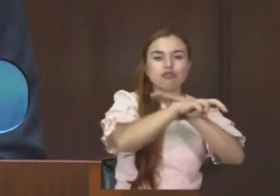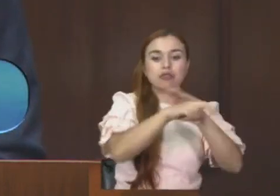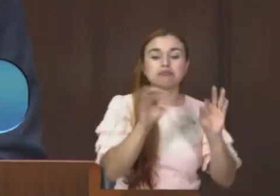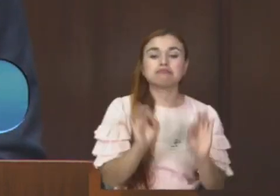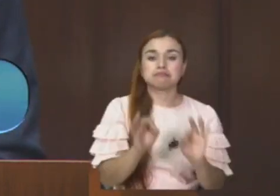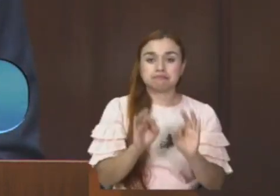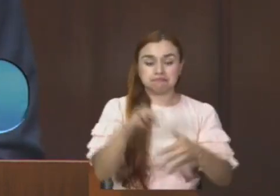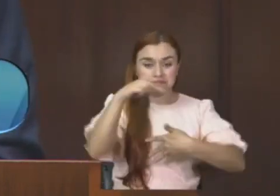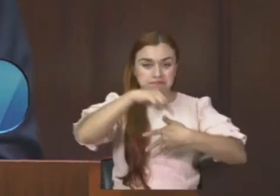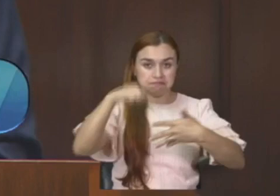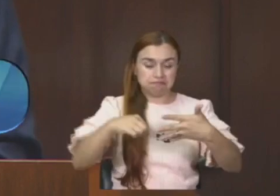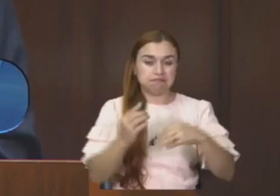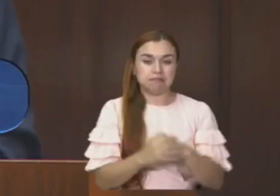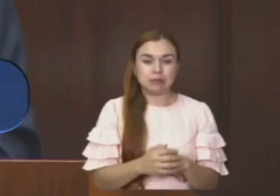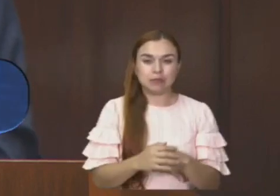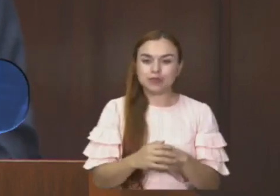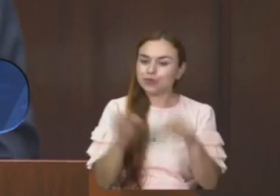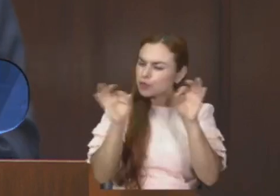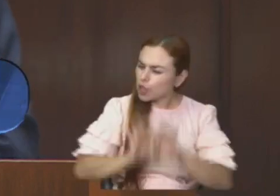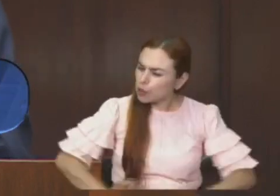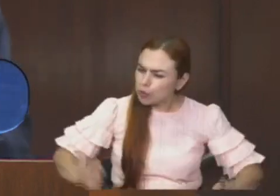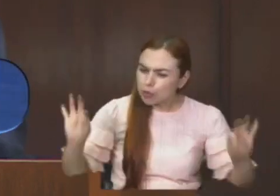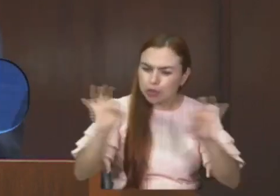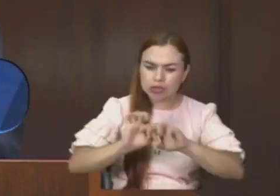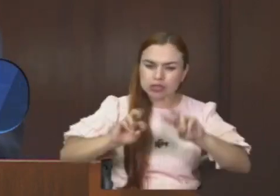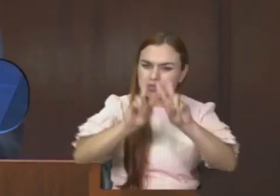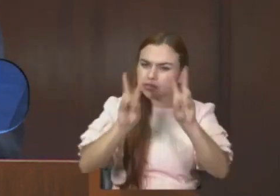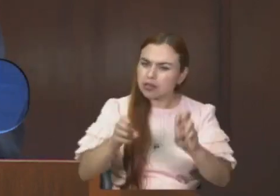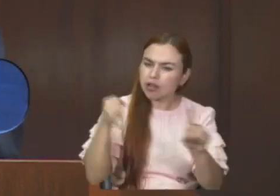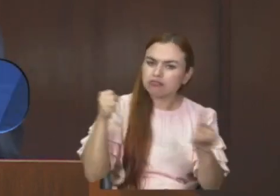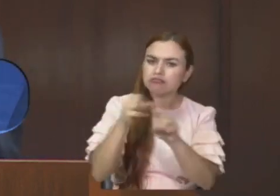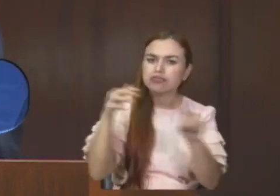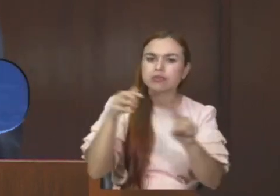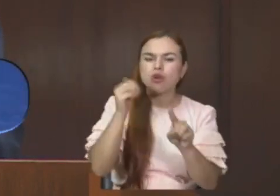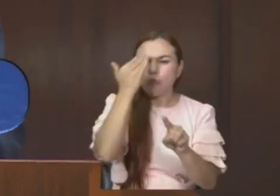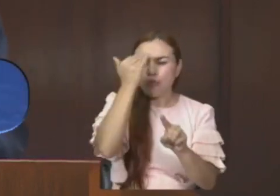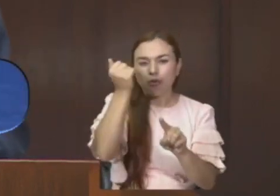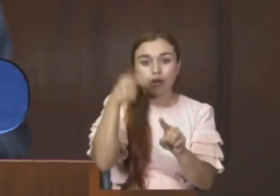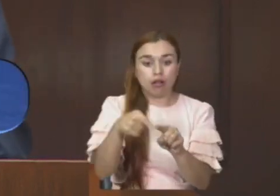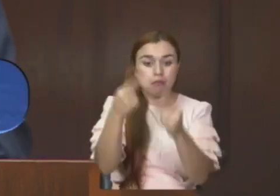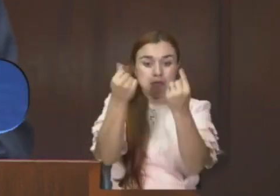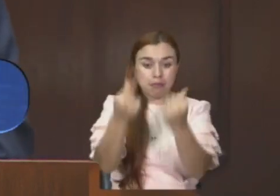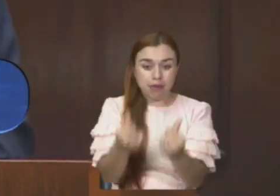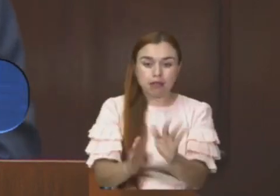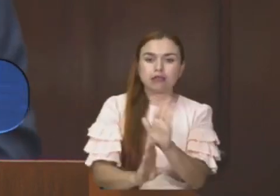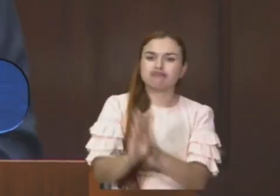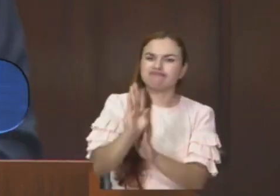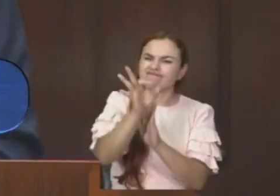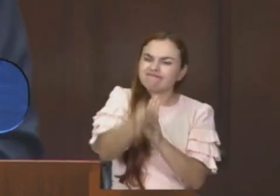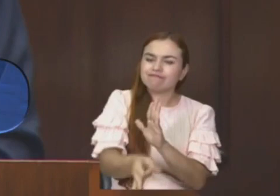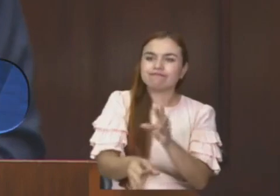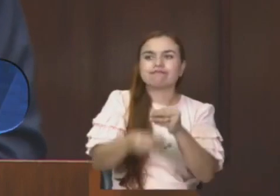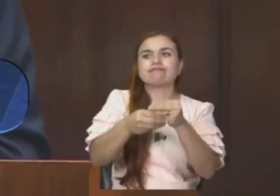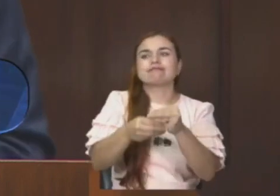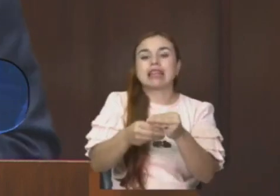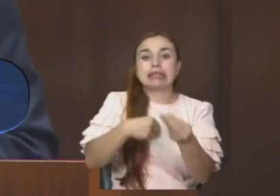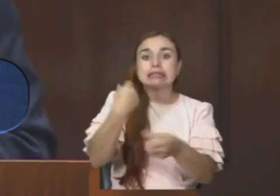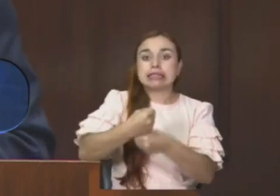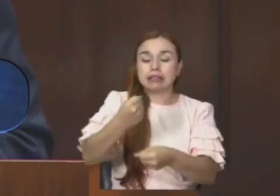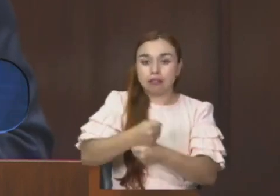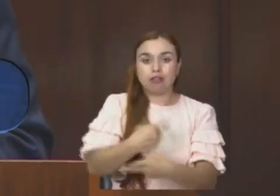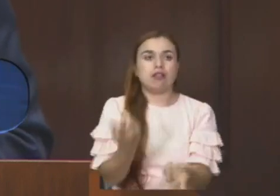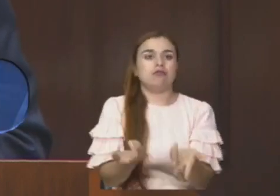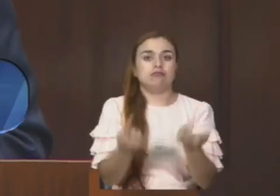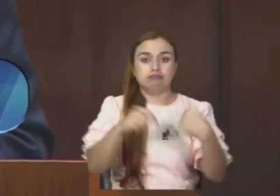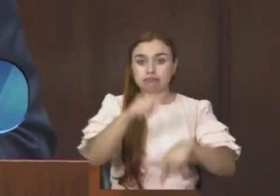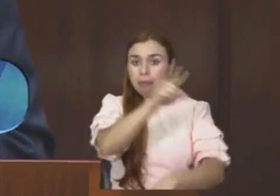la importancia del tema y el impacto que tiene a nivel económico, a nivel social, a nivel laboral, para la